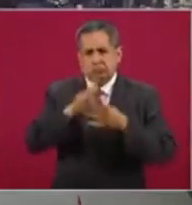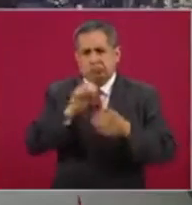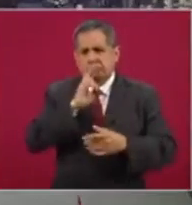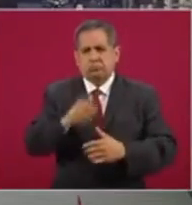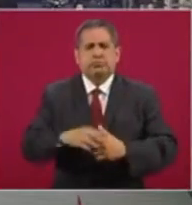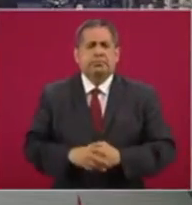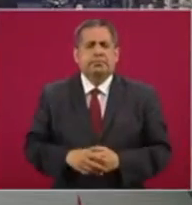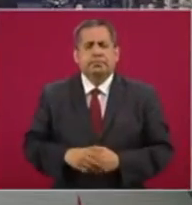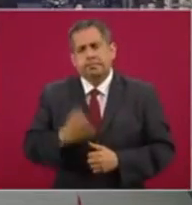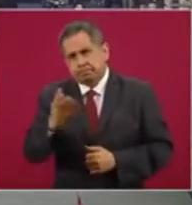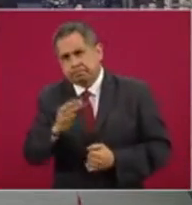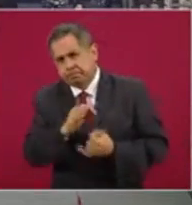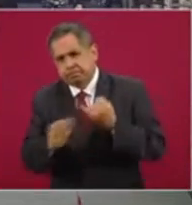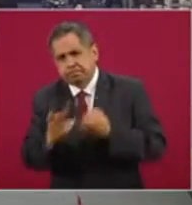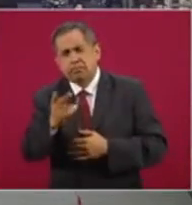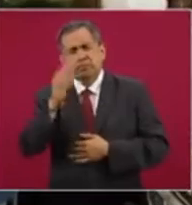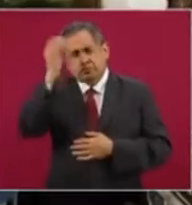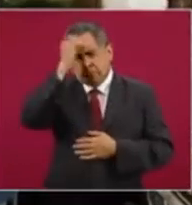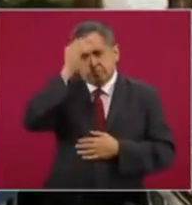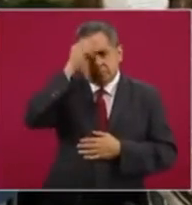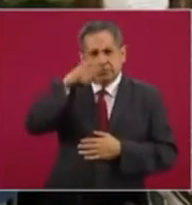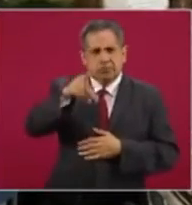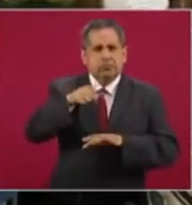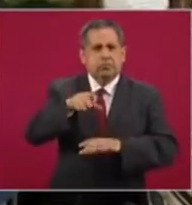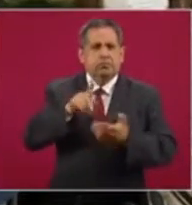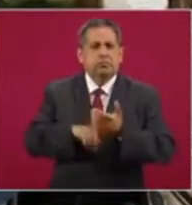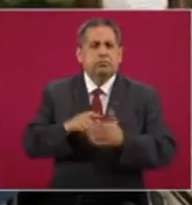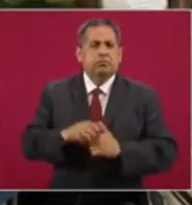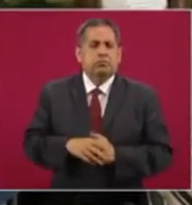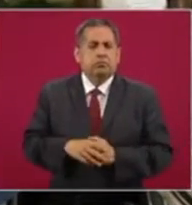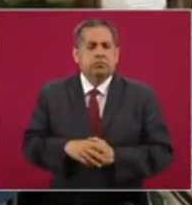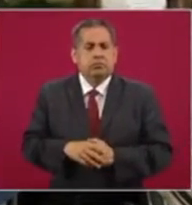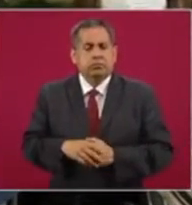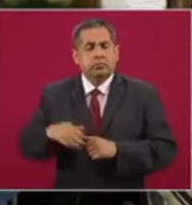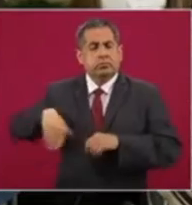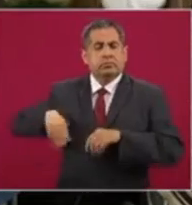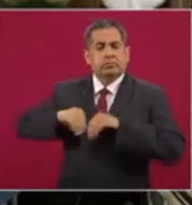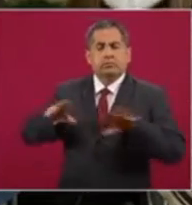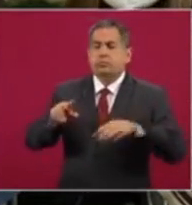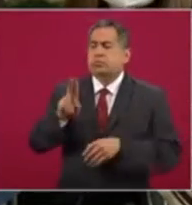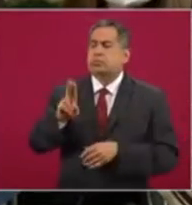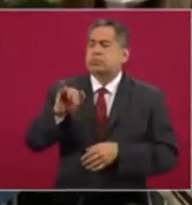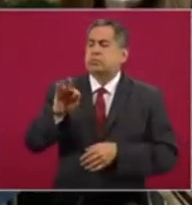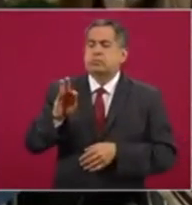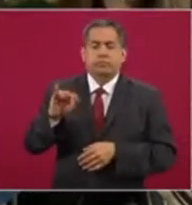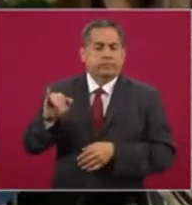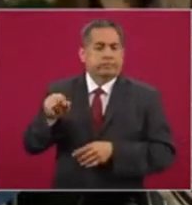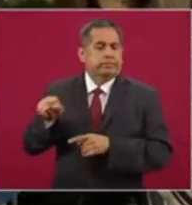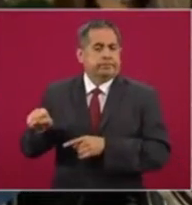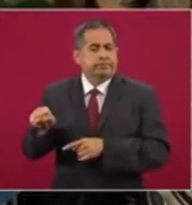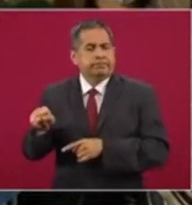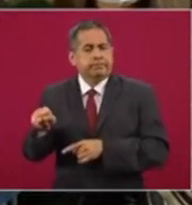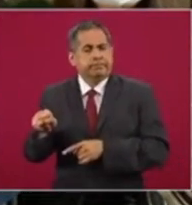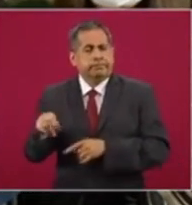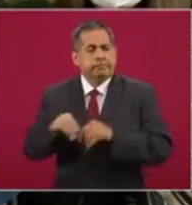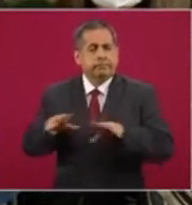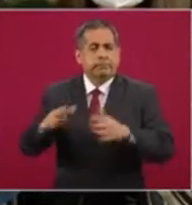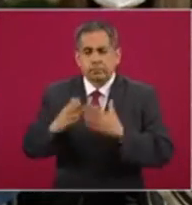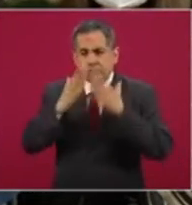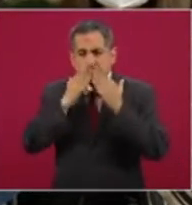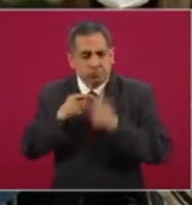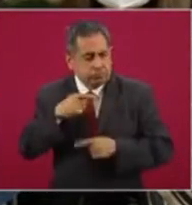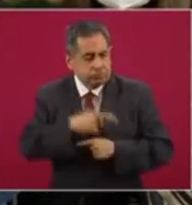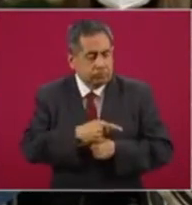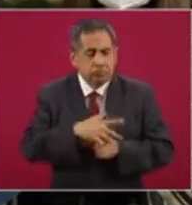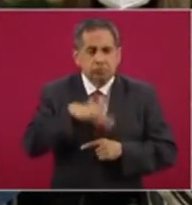Presidente, y por último, conocer su opinión acerca de esto, de lo que dio a conocer la Unidad de Inteligencia Financiera, quien informó que no se encontró indicios de